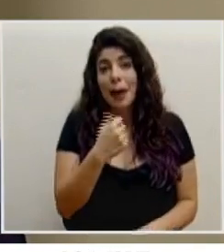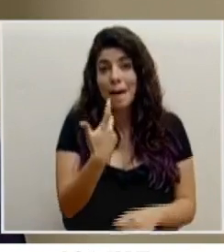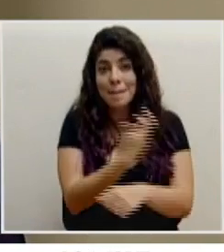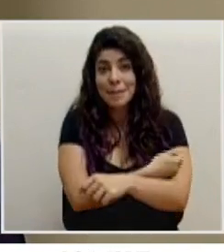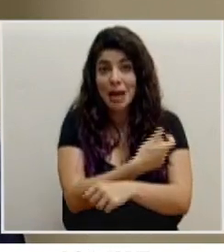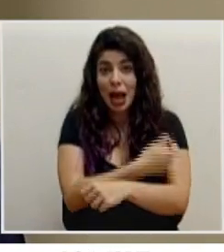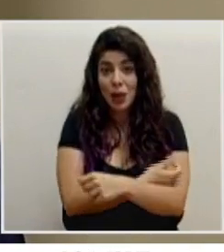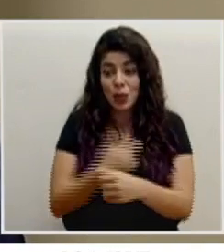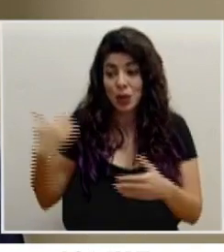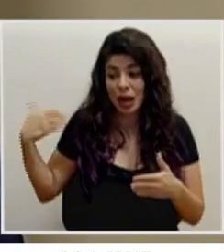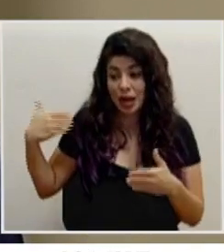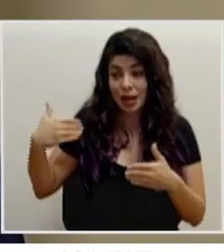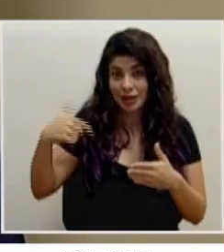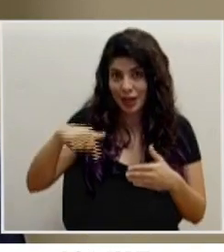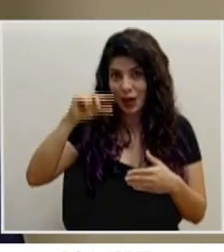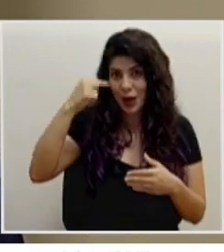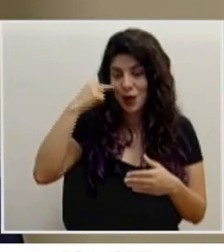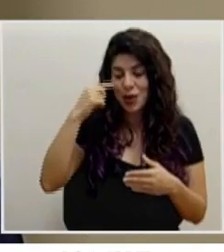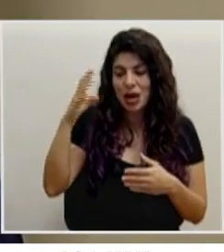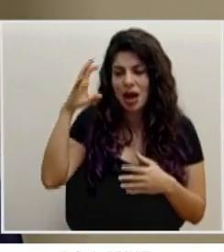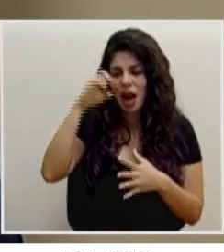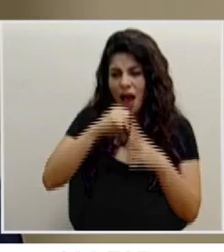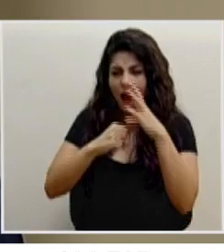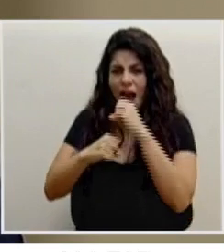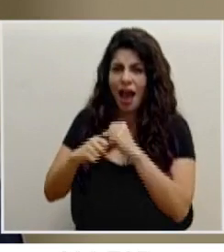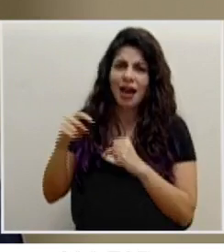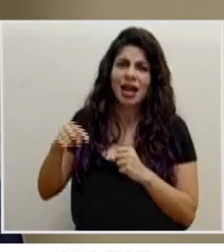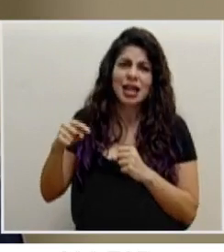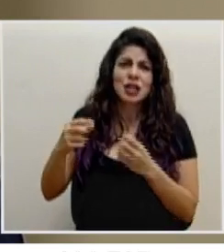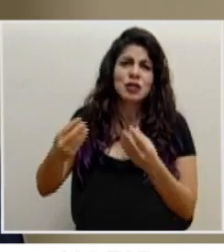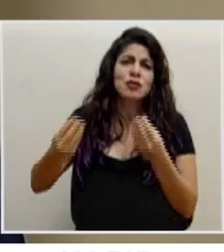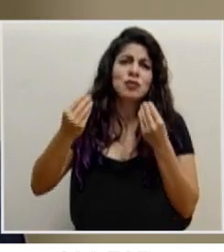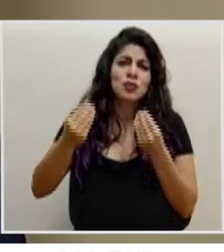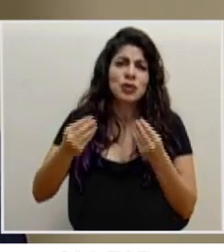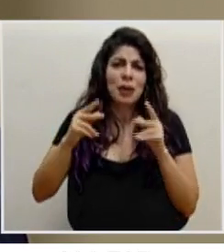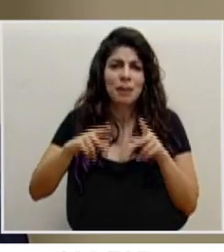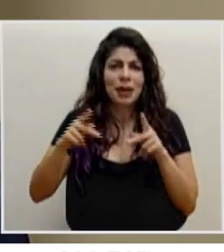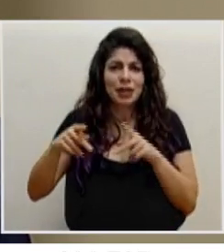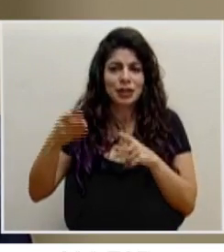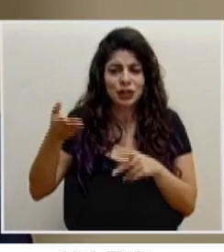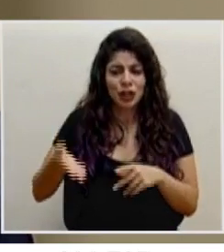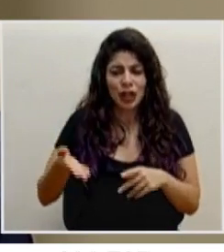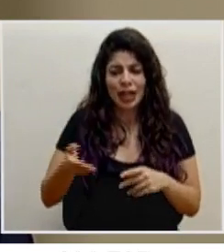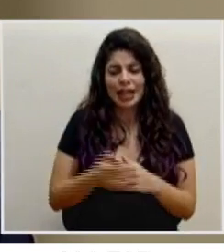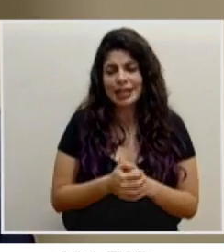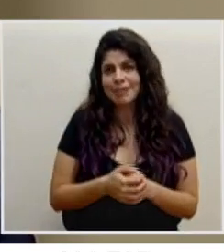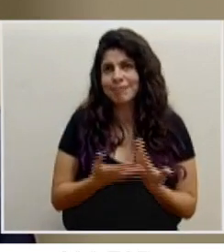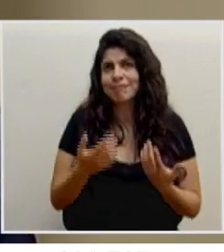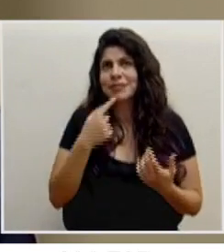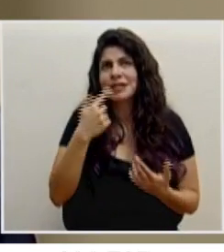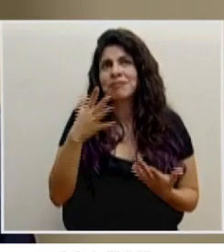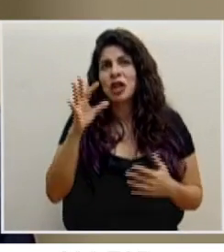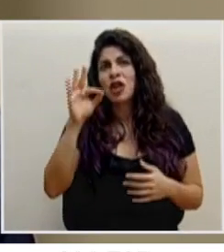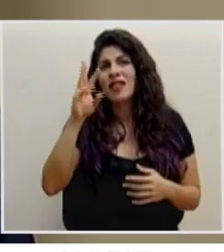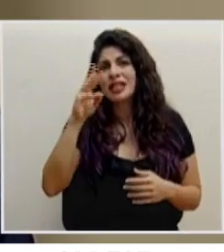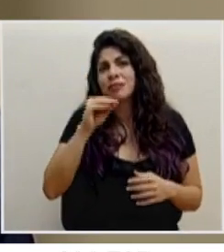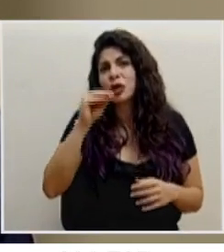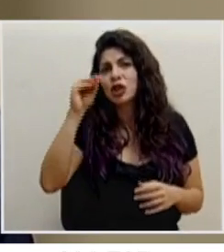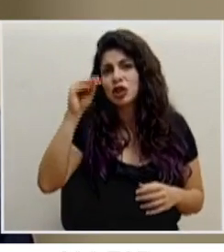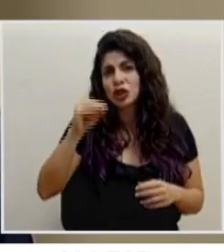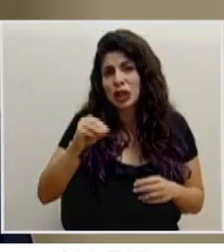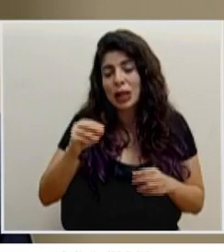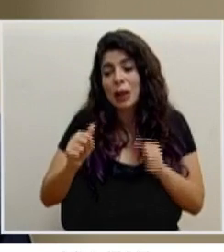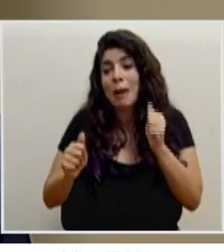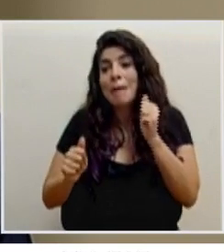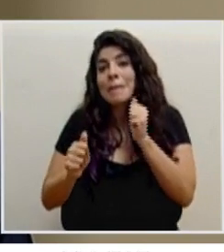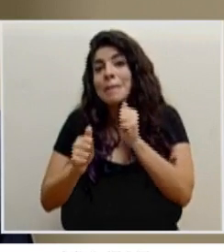vacunación que se está haciendo desde el gobierno una muy alta cantidad de personas, ¿verdad? Ya hemos dicho que un 96% más de toda la gente